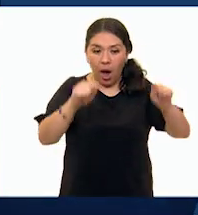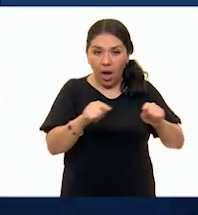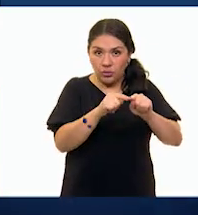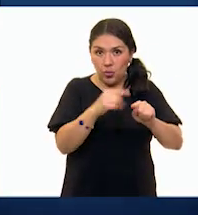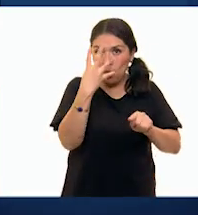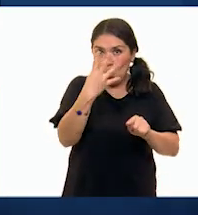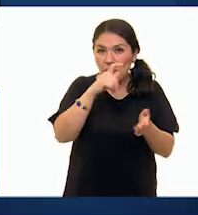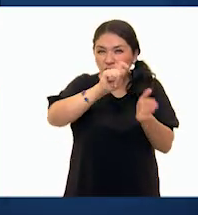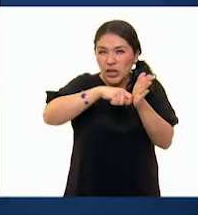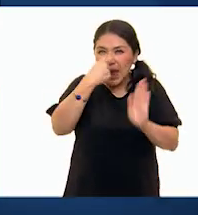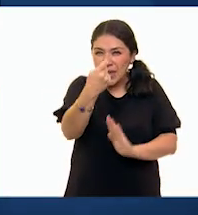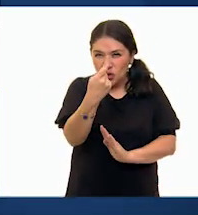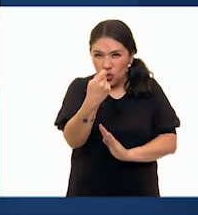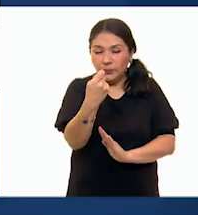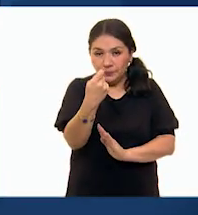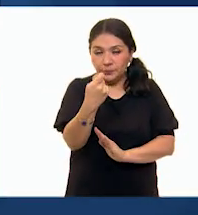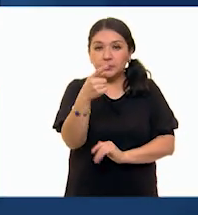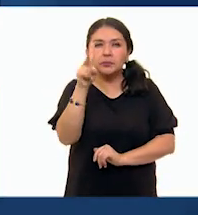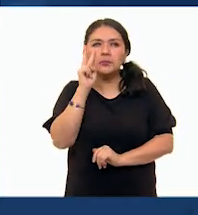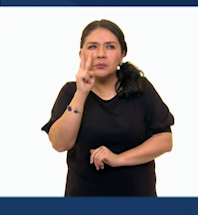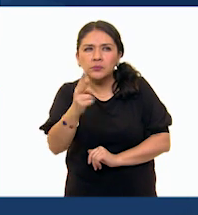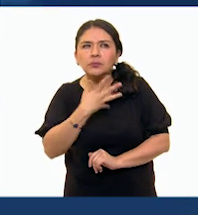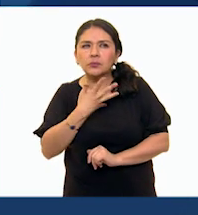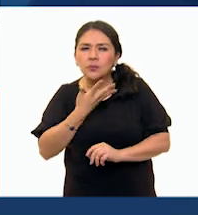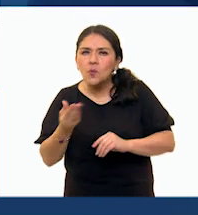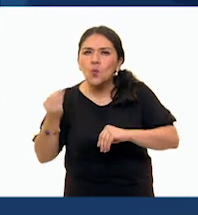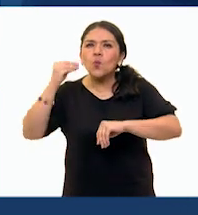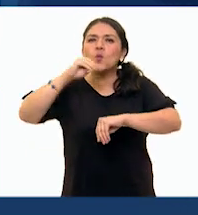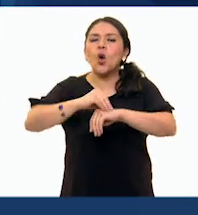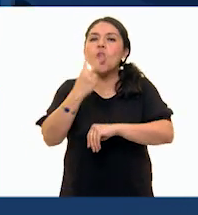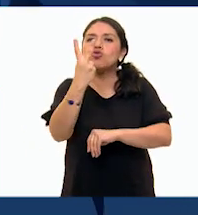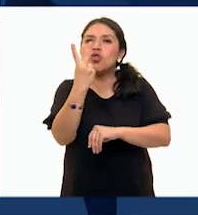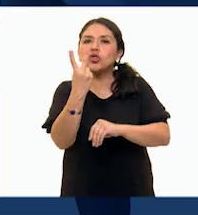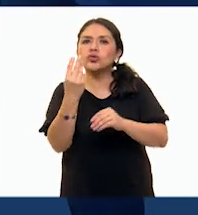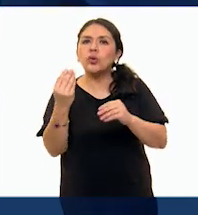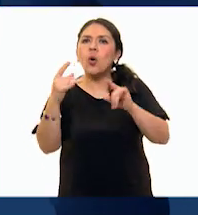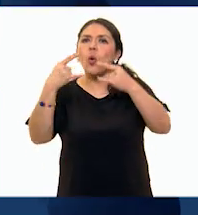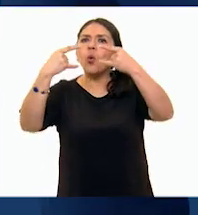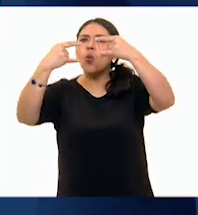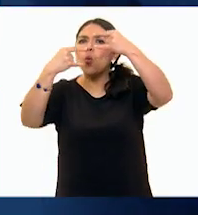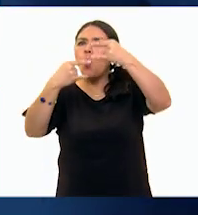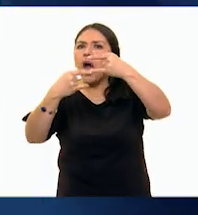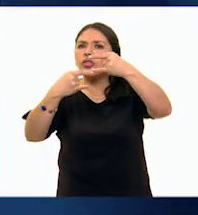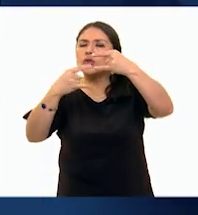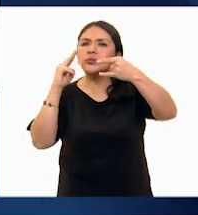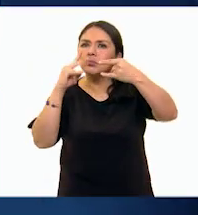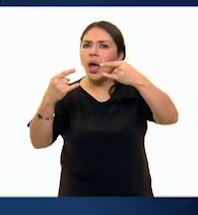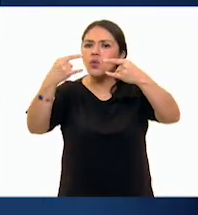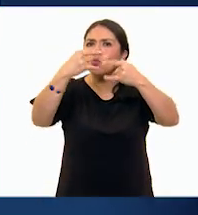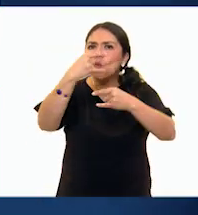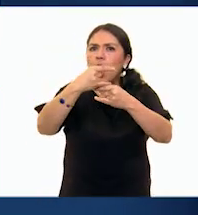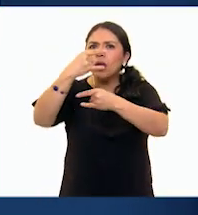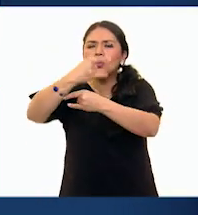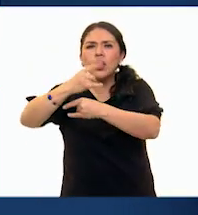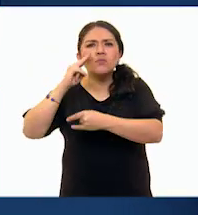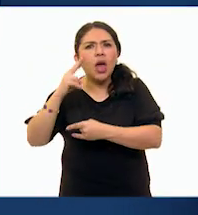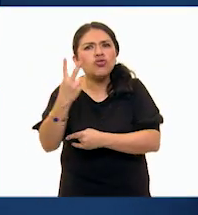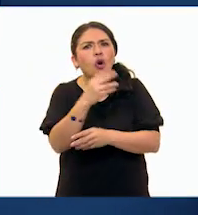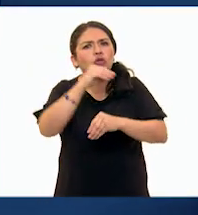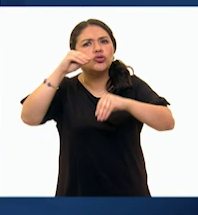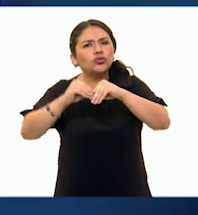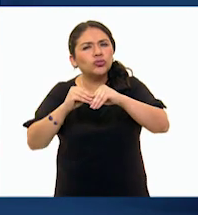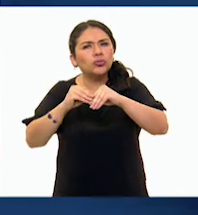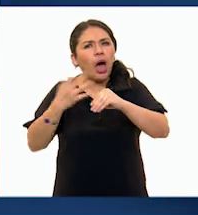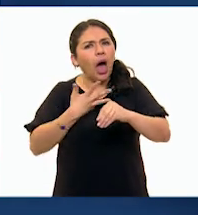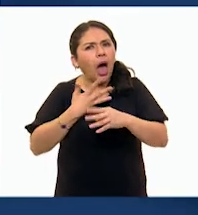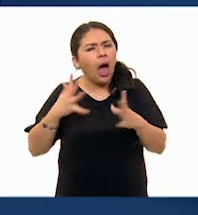cerillos. ¿Y ya vieron que se aumentaron 2 cuadrados a la segunda figura? Es verdad, ahora tenemos